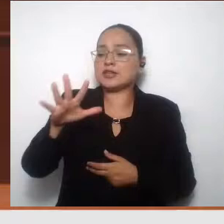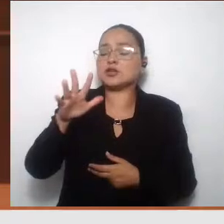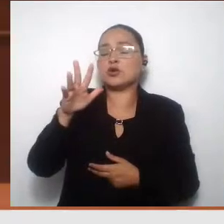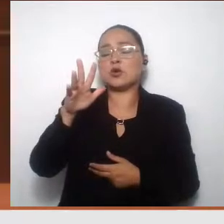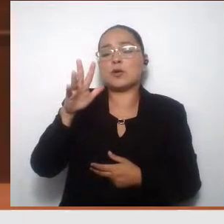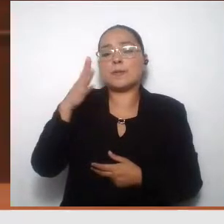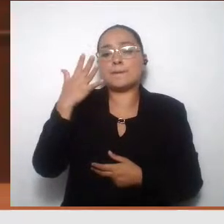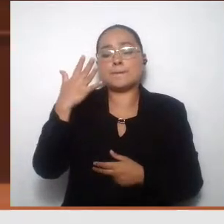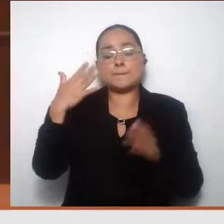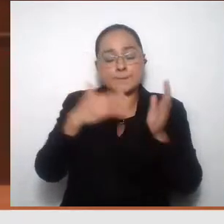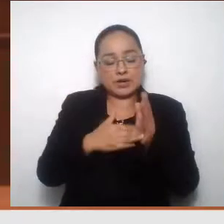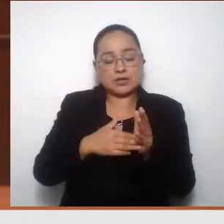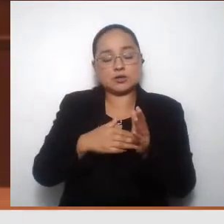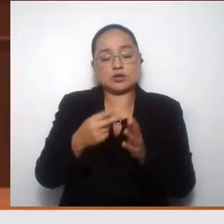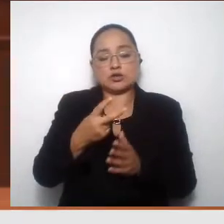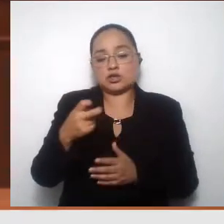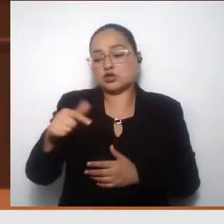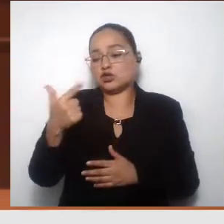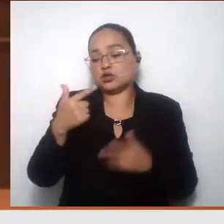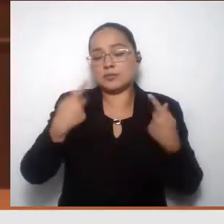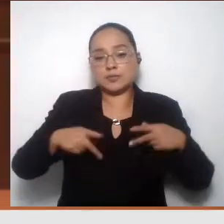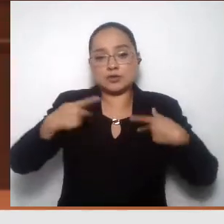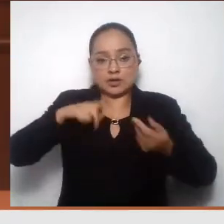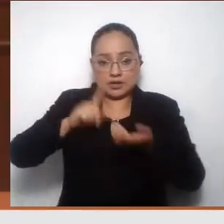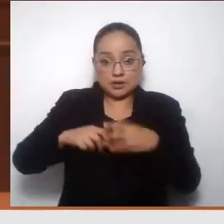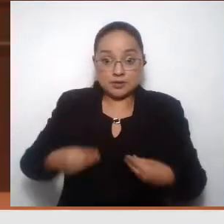285.912 habitantes y se realizaban